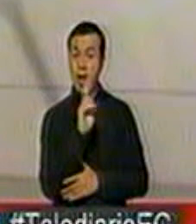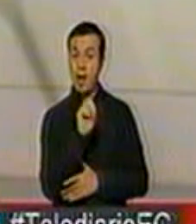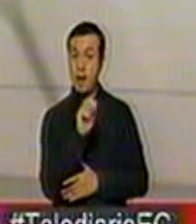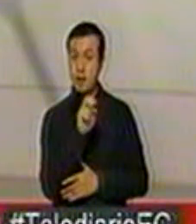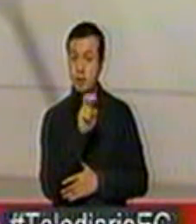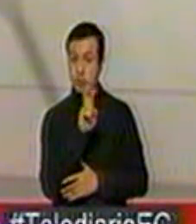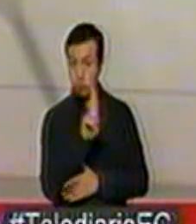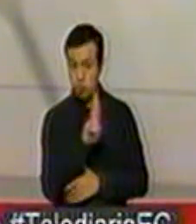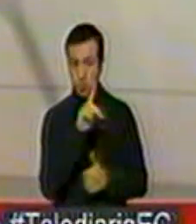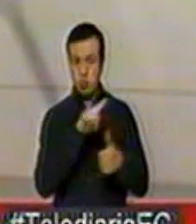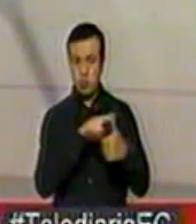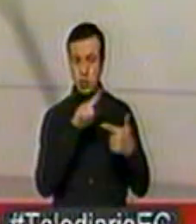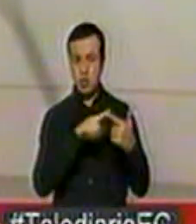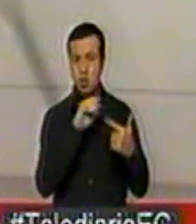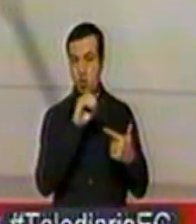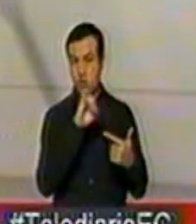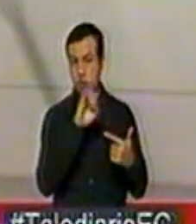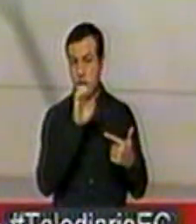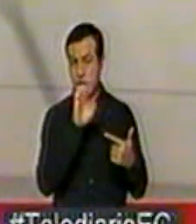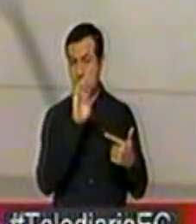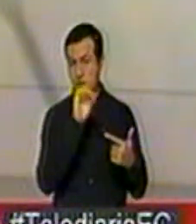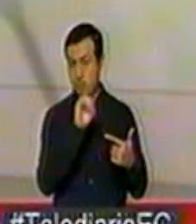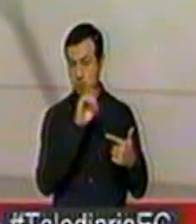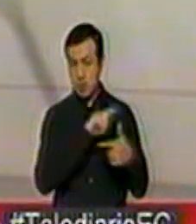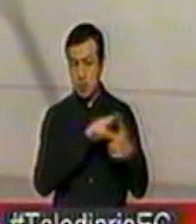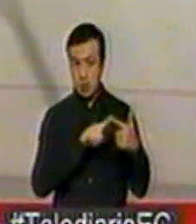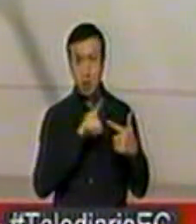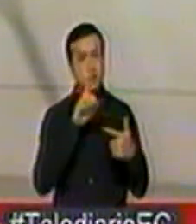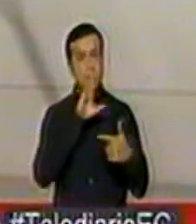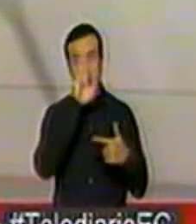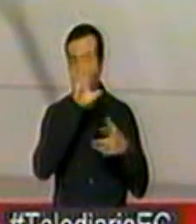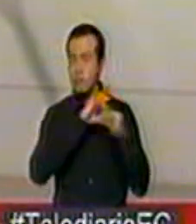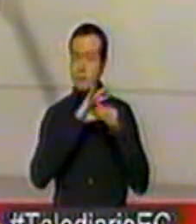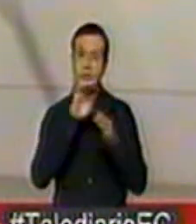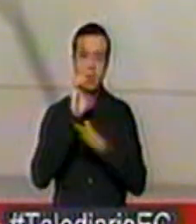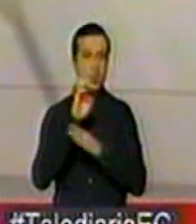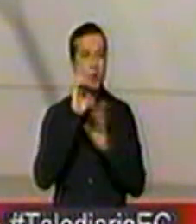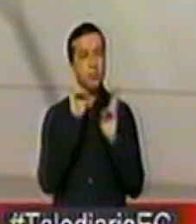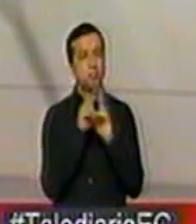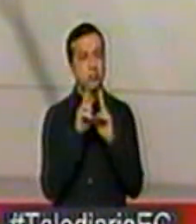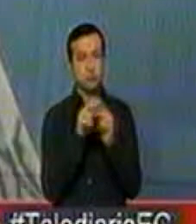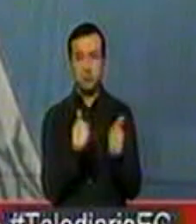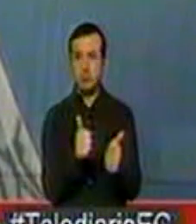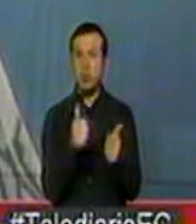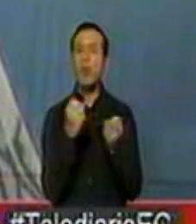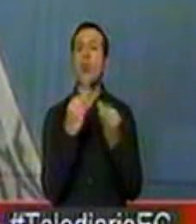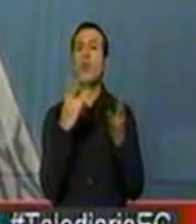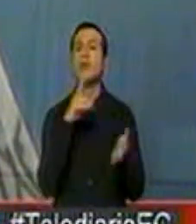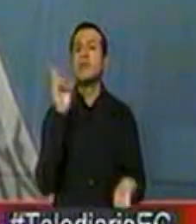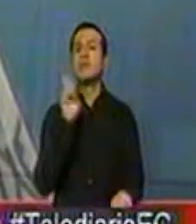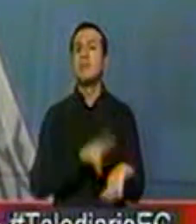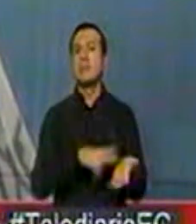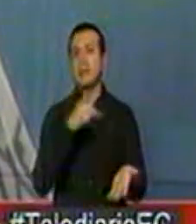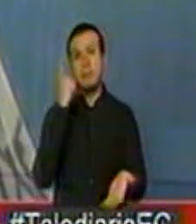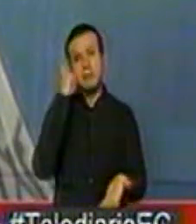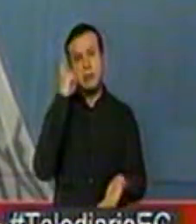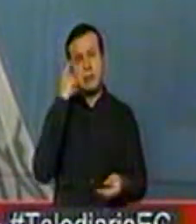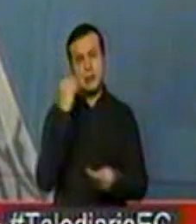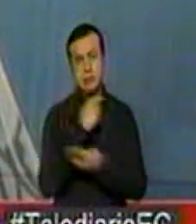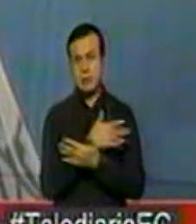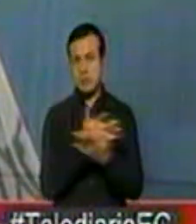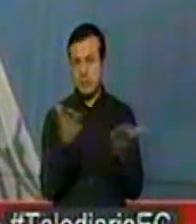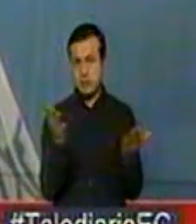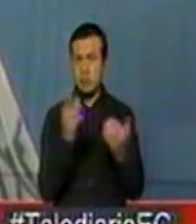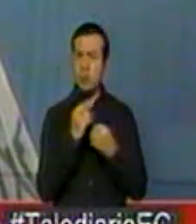están siempre colaborando con el Ecuador y estamos muy reconocidos por eso. ¿cuántas visas se ha pensado que se podrían llegar